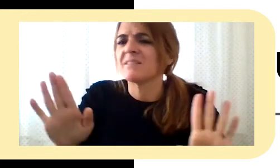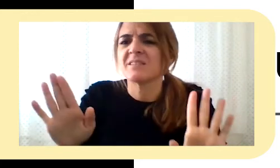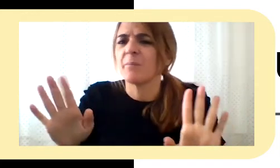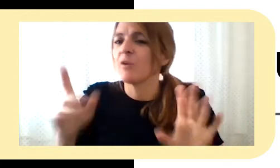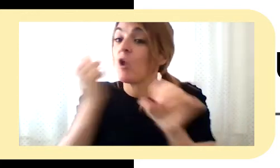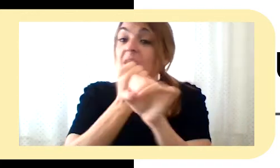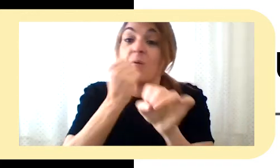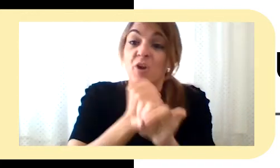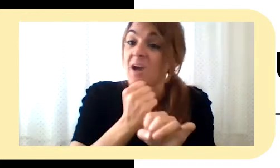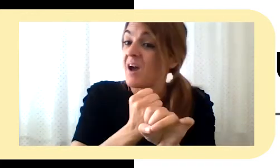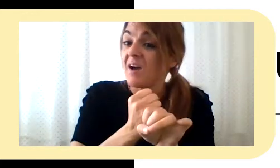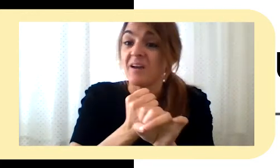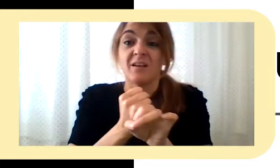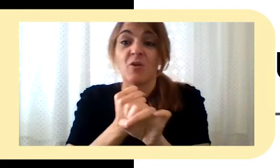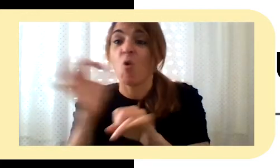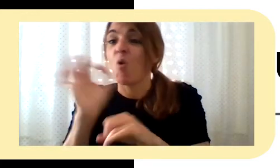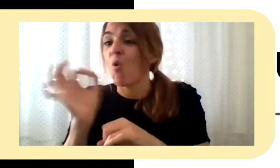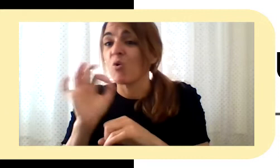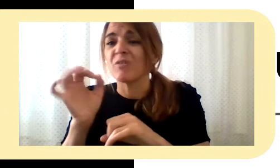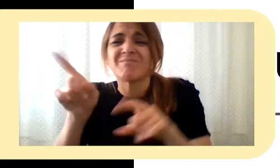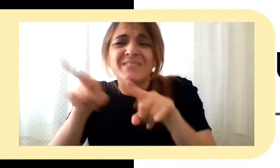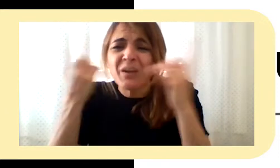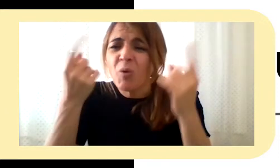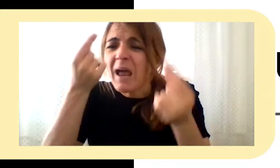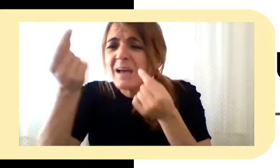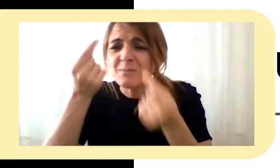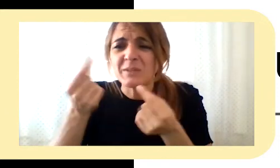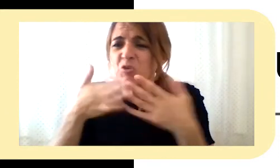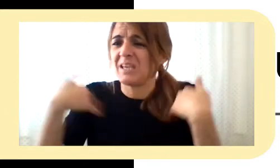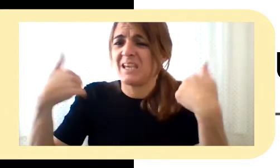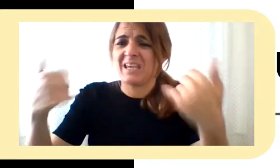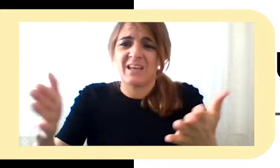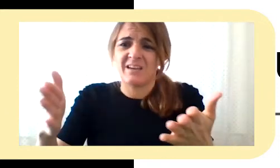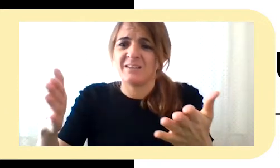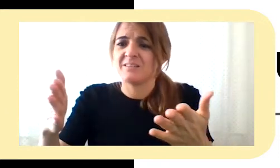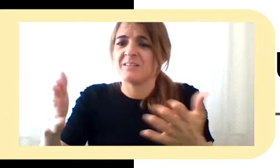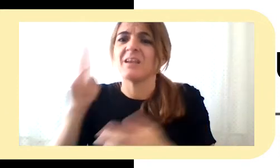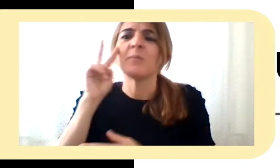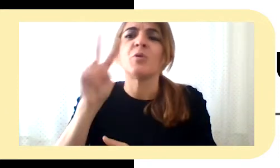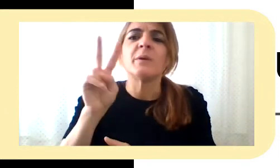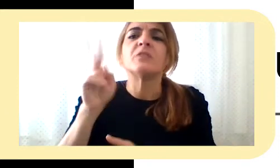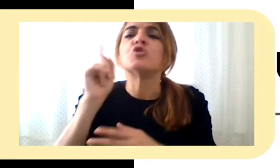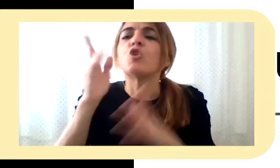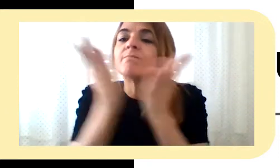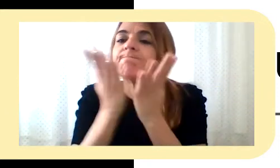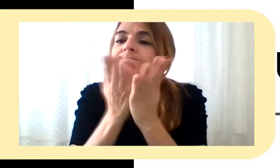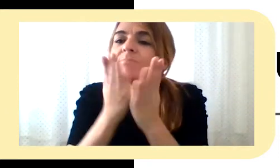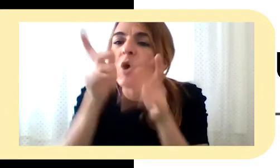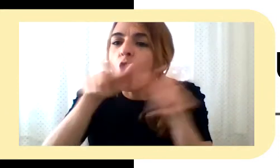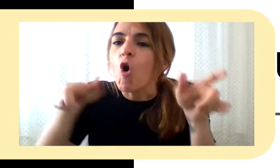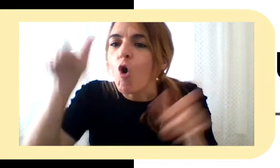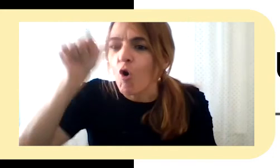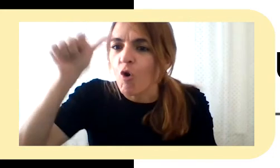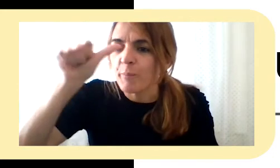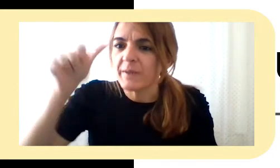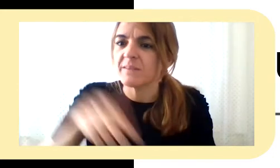laboral, en todos los aspectos que queráis. Al plomo solo se estudiaba en hombres, como si las mujeres no estuvieran